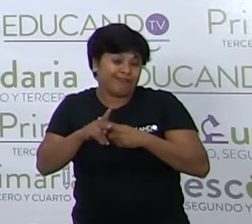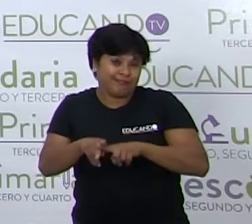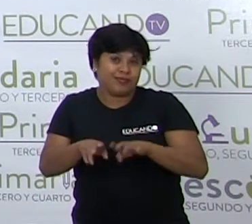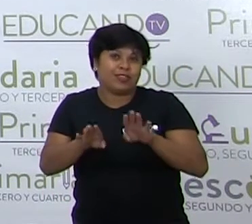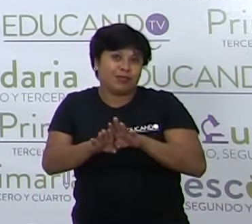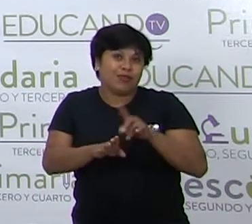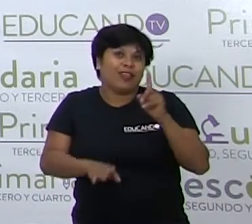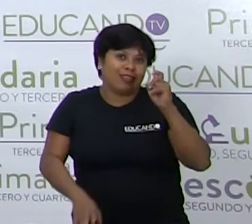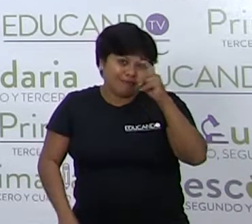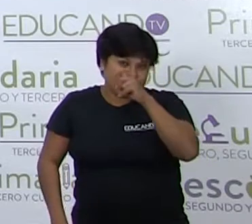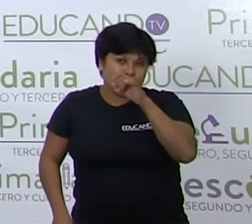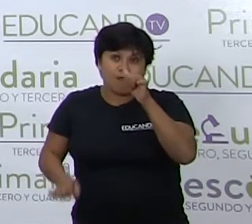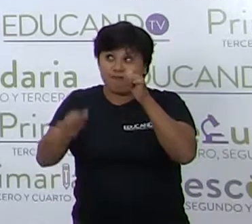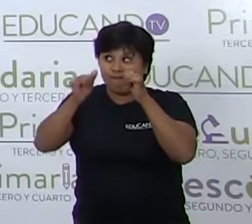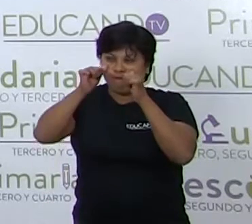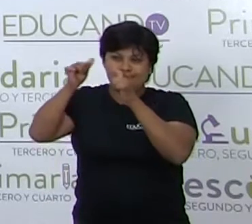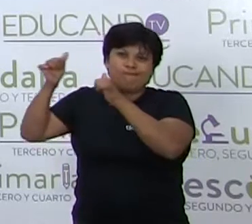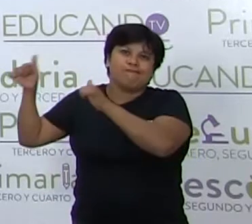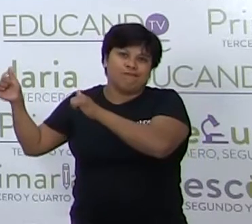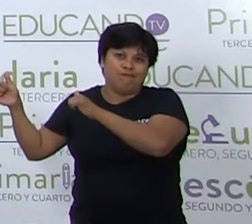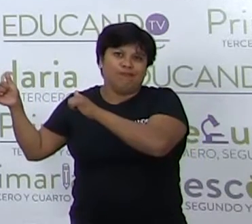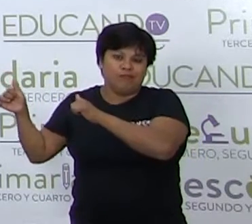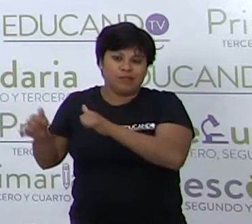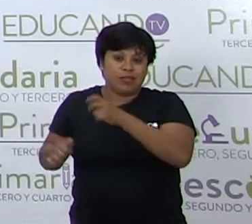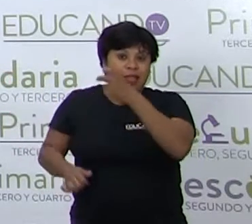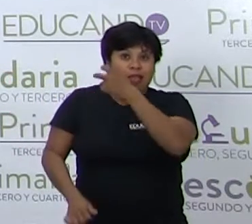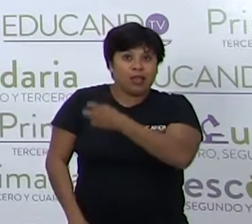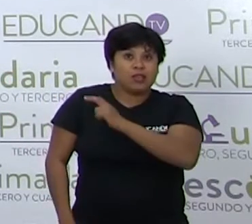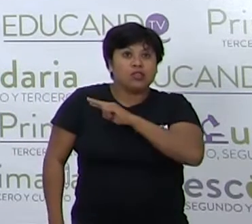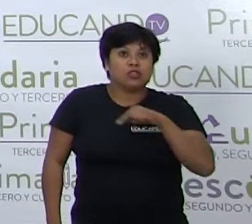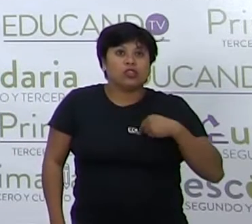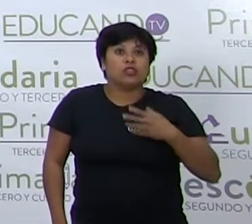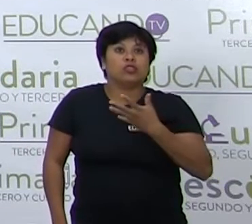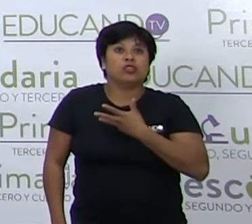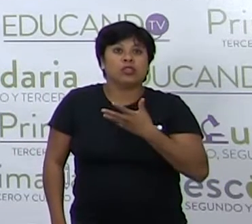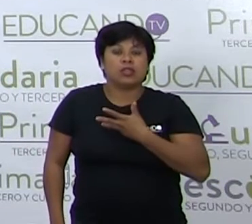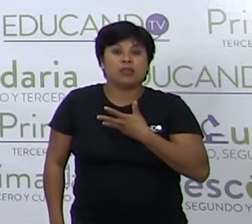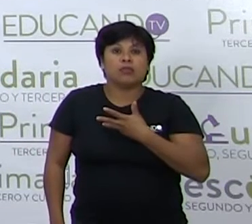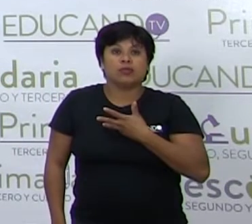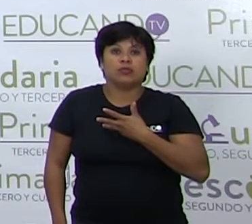cosa. Pon mucha atención. Aquí tenemos